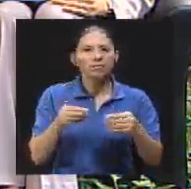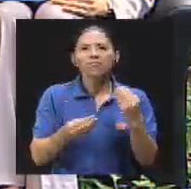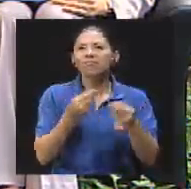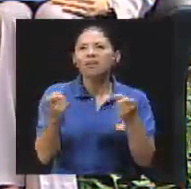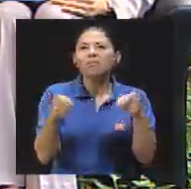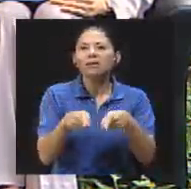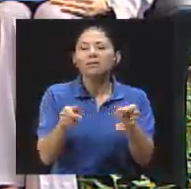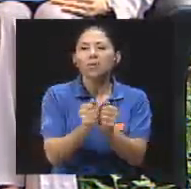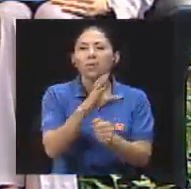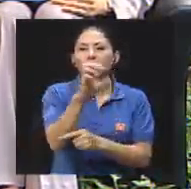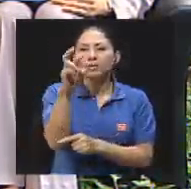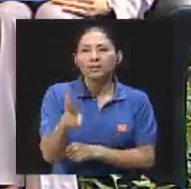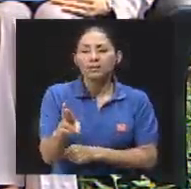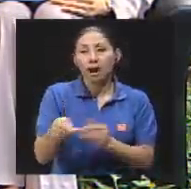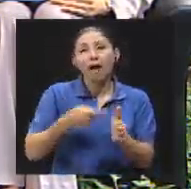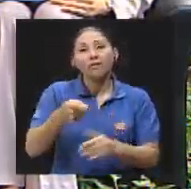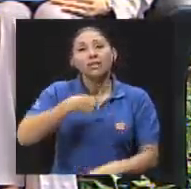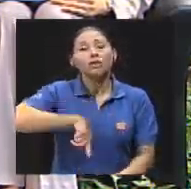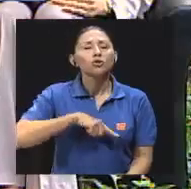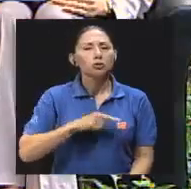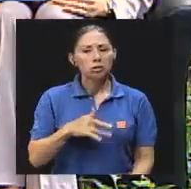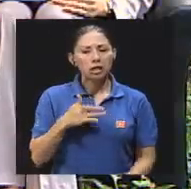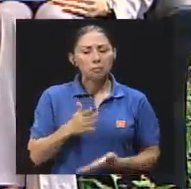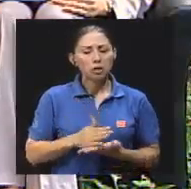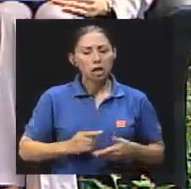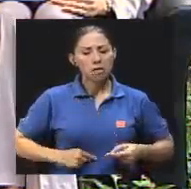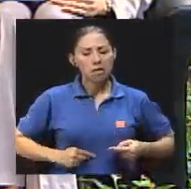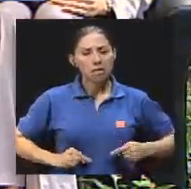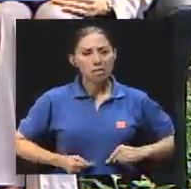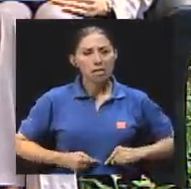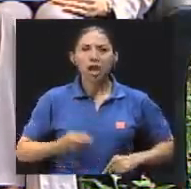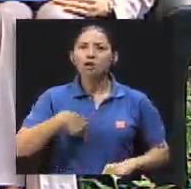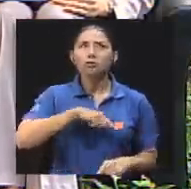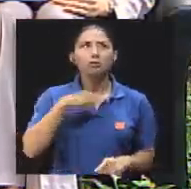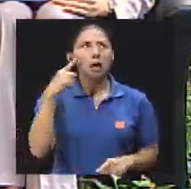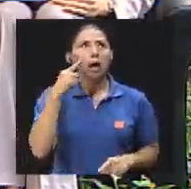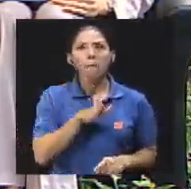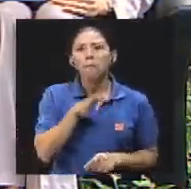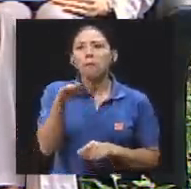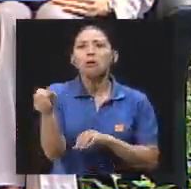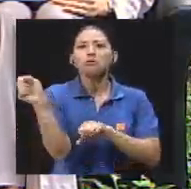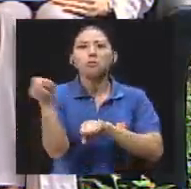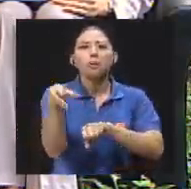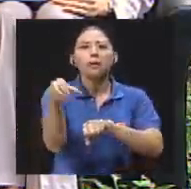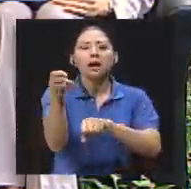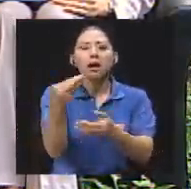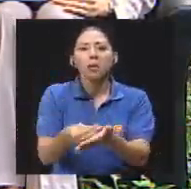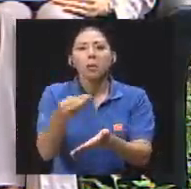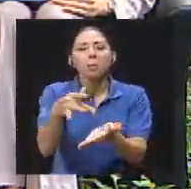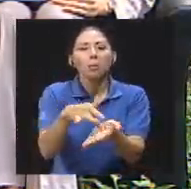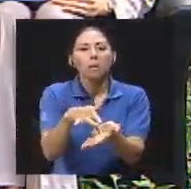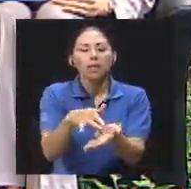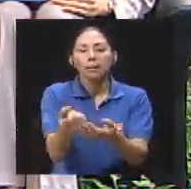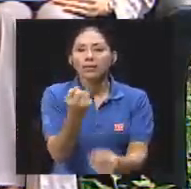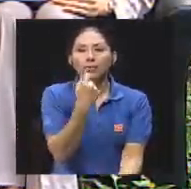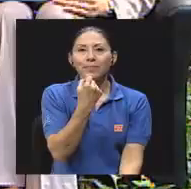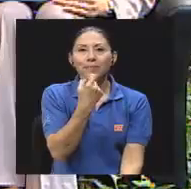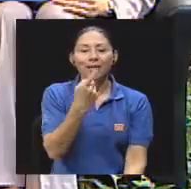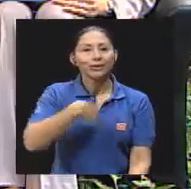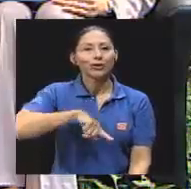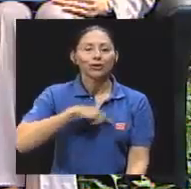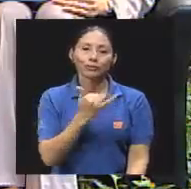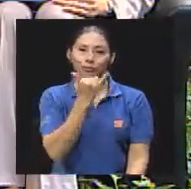veces cometemos el error de automedicarnos, cualquier síntoma, molestia, es más fácil ir a un supermercado, comprar ciertos